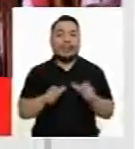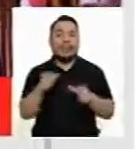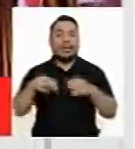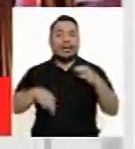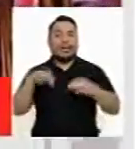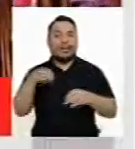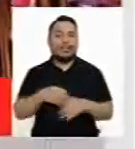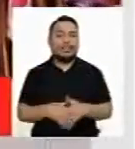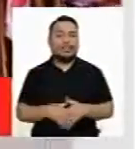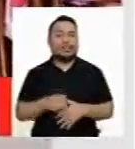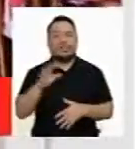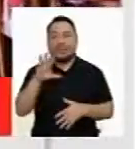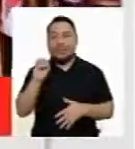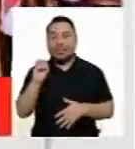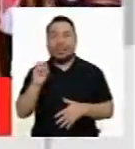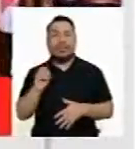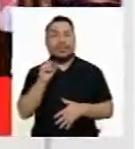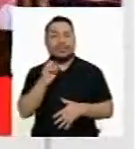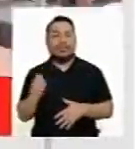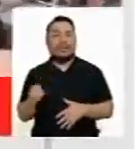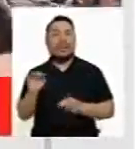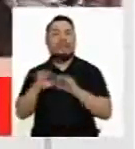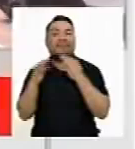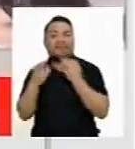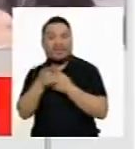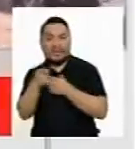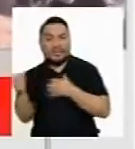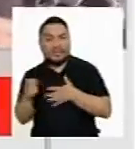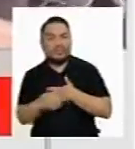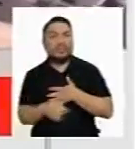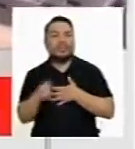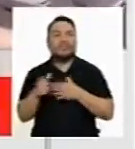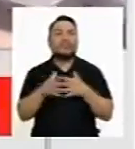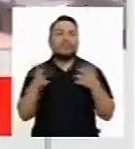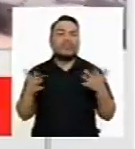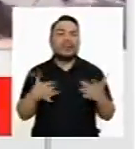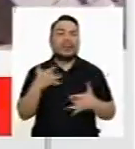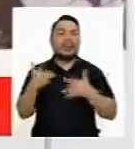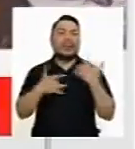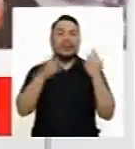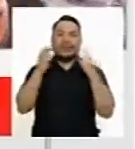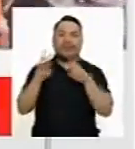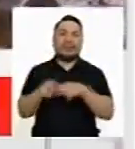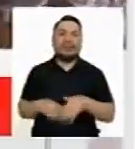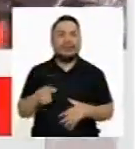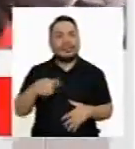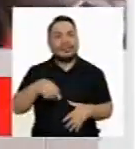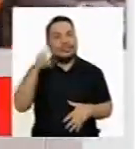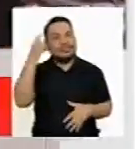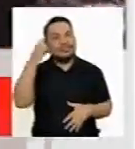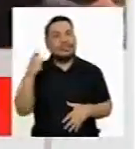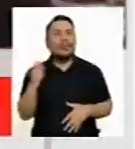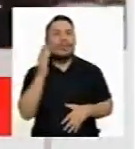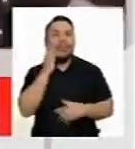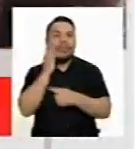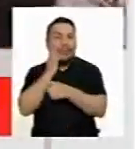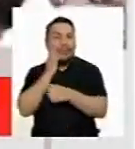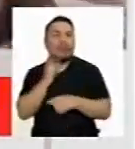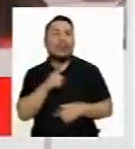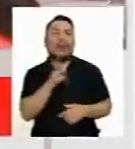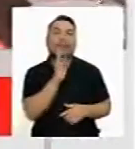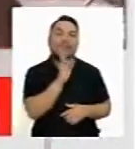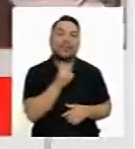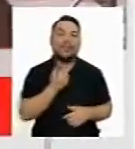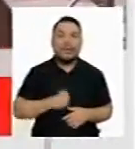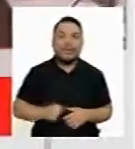la cual el 50% eran familiares de los internos, que estaban muy conmovidos. Imagínate ver a una madre, a una esposa, a